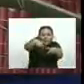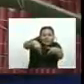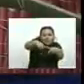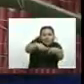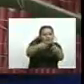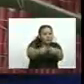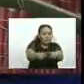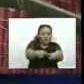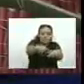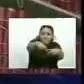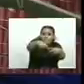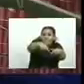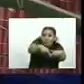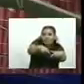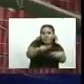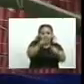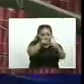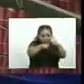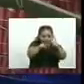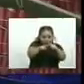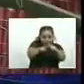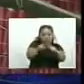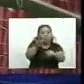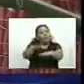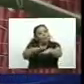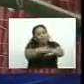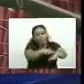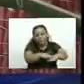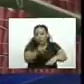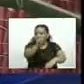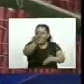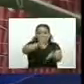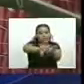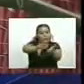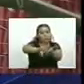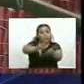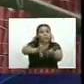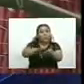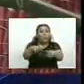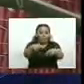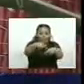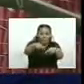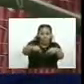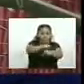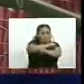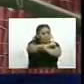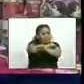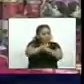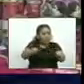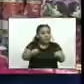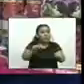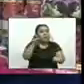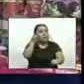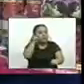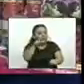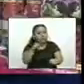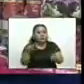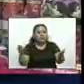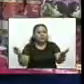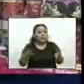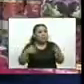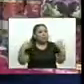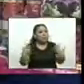distintos tamaños. Las autoridades hacen pues un llamado para evitar comprarlas porque la fuerza de la explosión podría generar daños